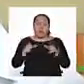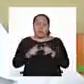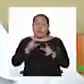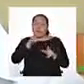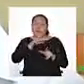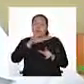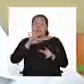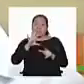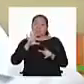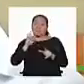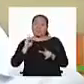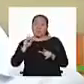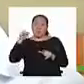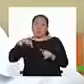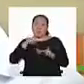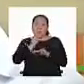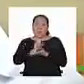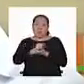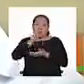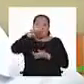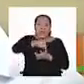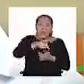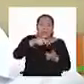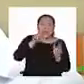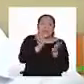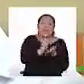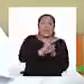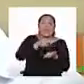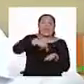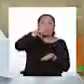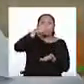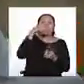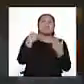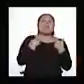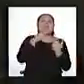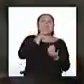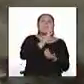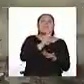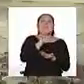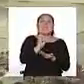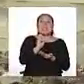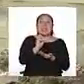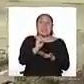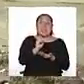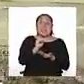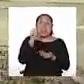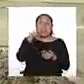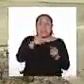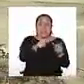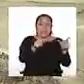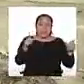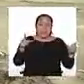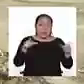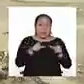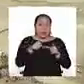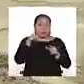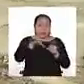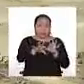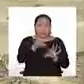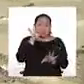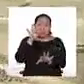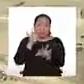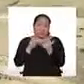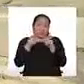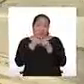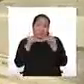350 que tenemos en Lima. Y ese dato nos hace ver de que este espacio geográfico ha sido elegido